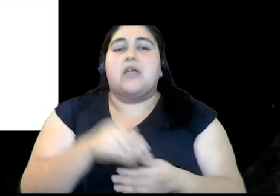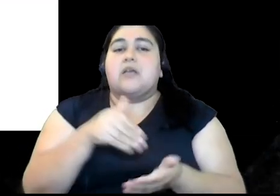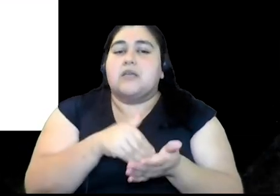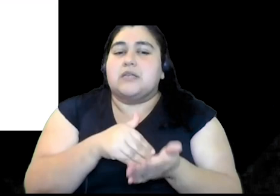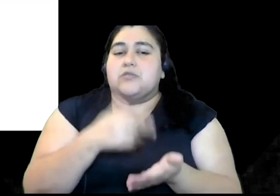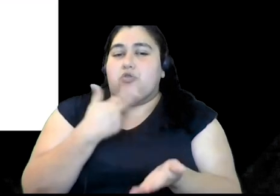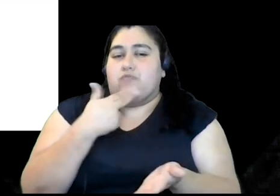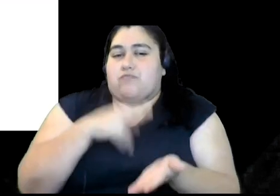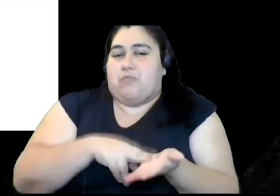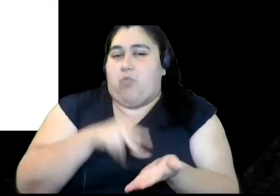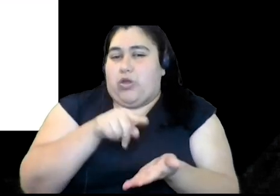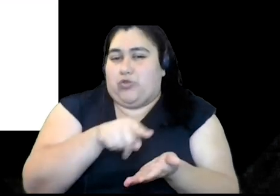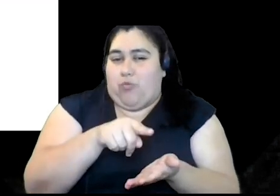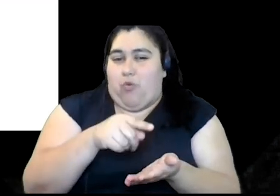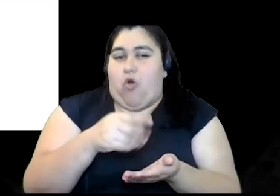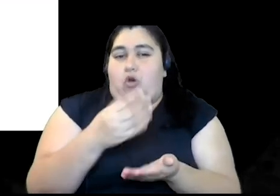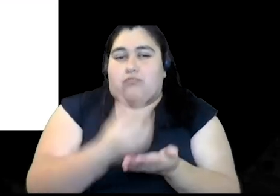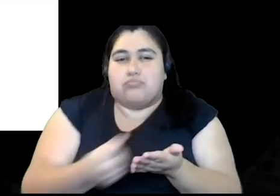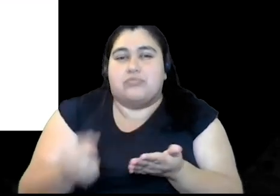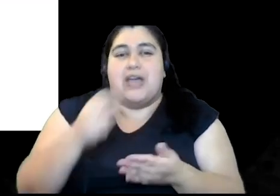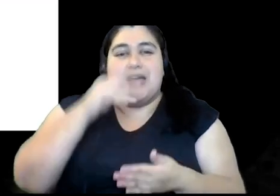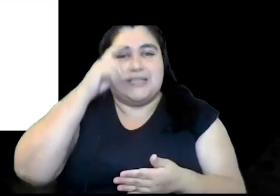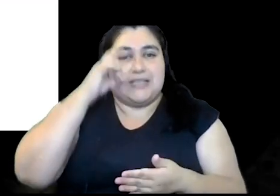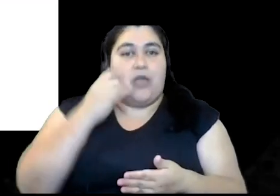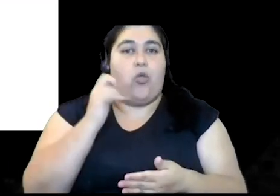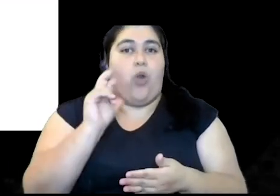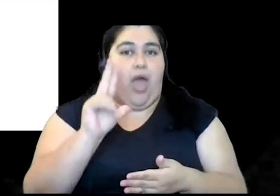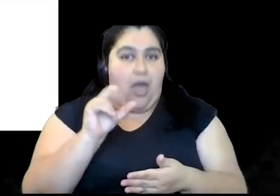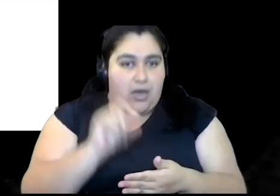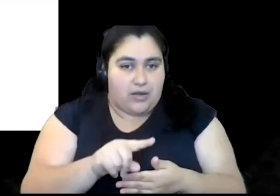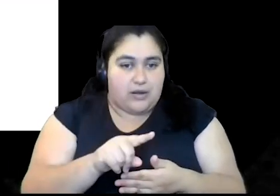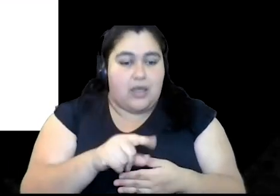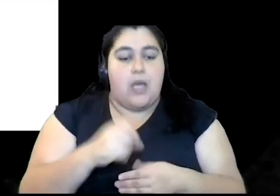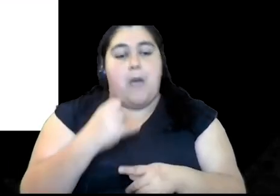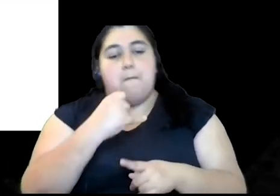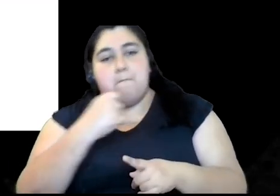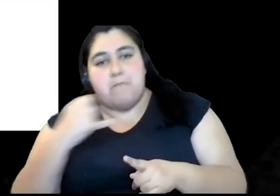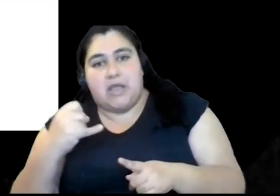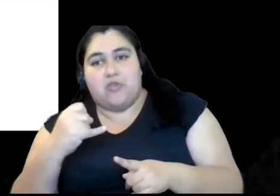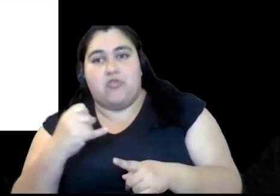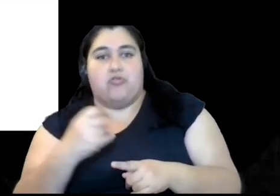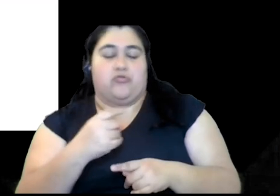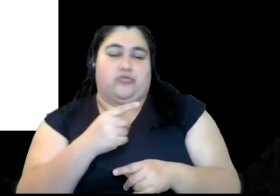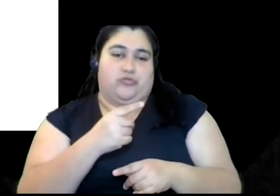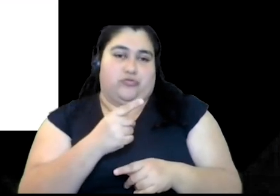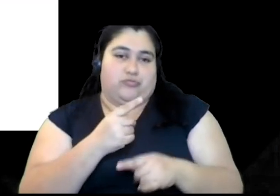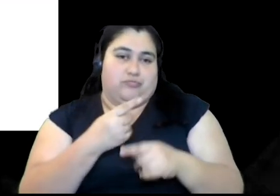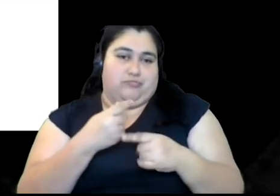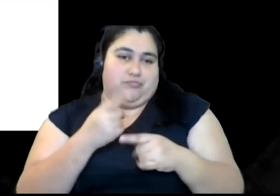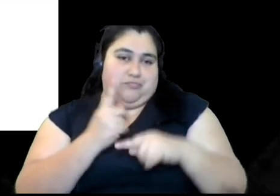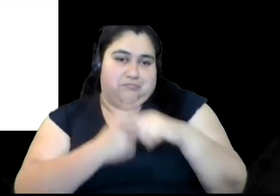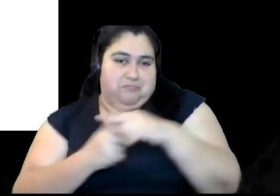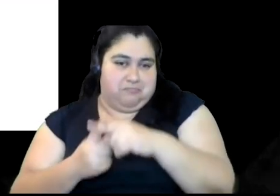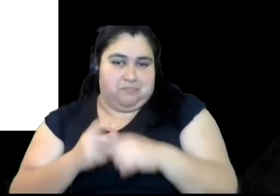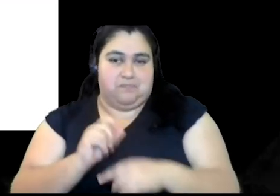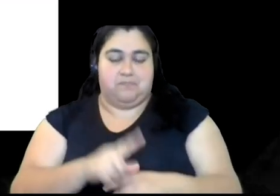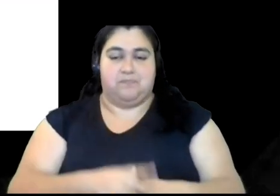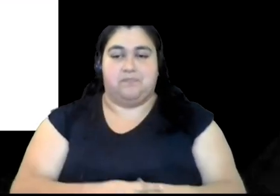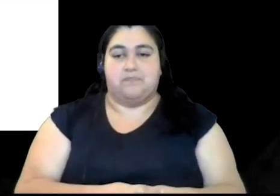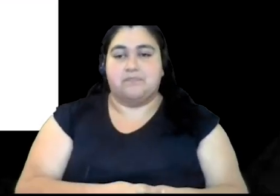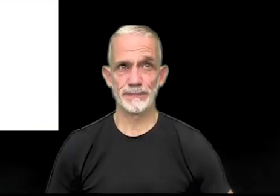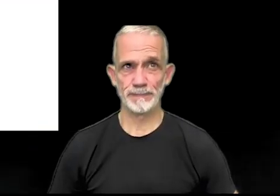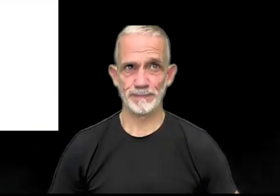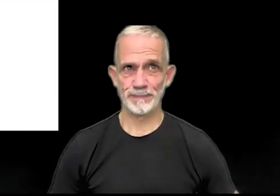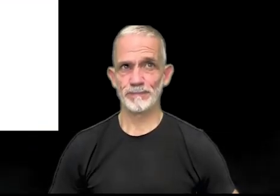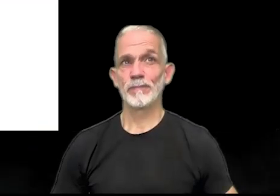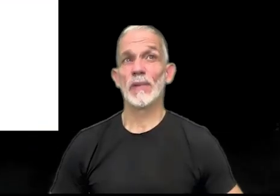tributa por cedular y sería la renta neta menos el impuesto cedular ingresado. Segundo paso,